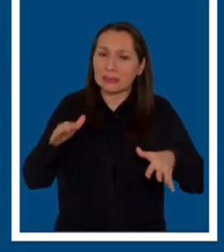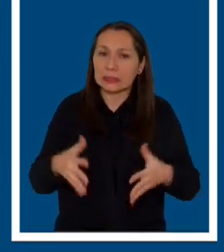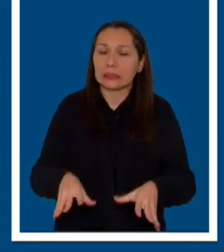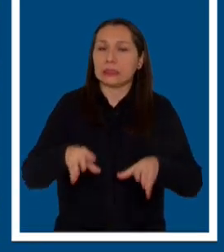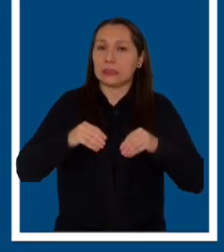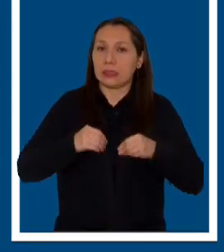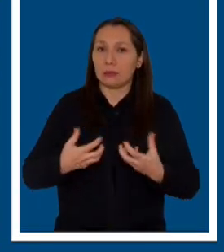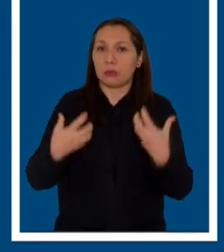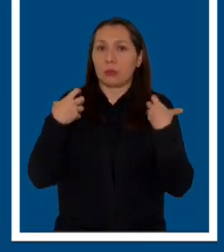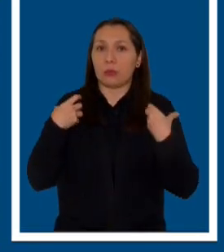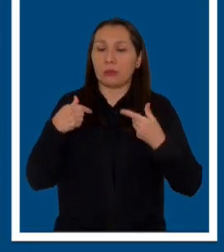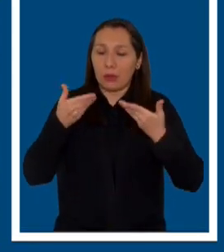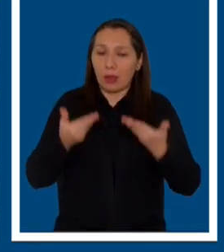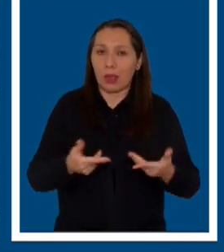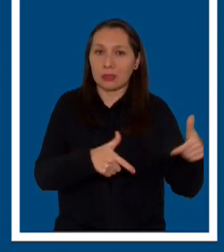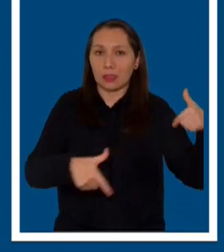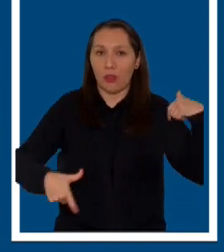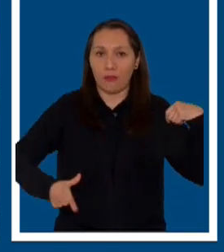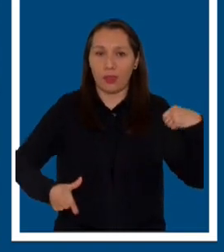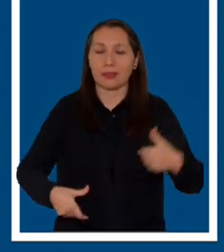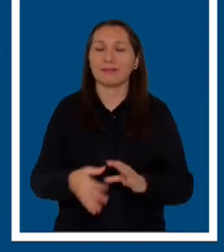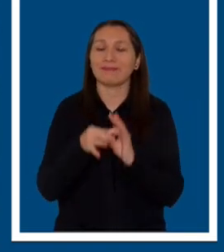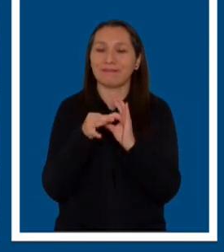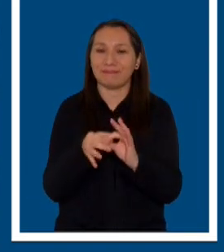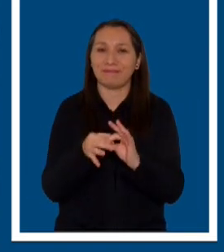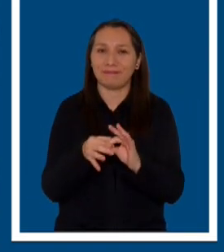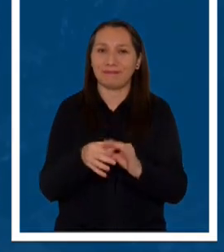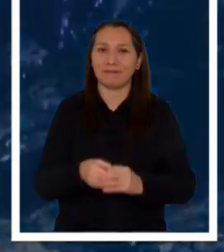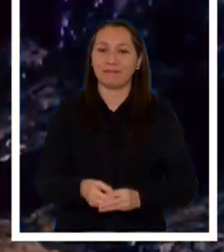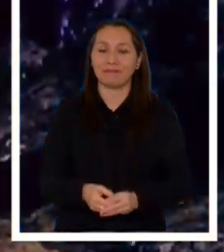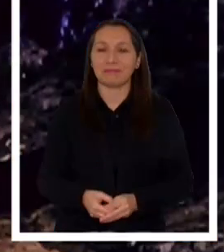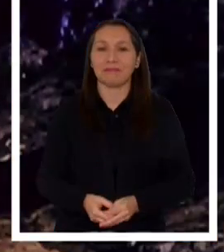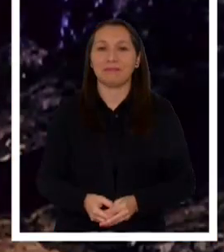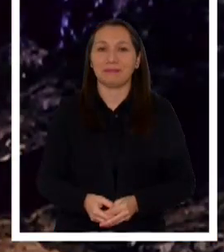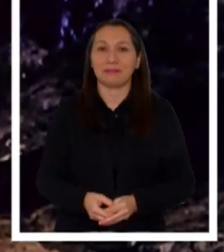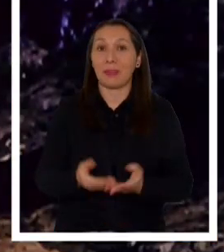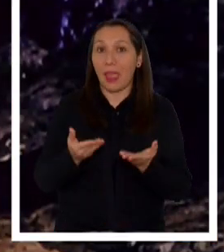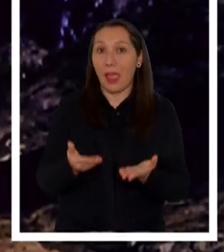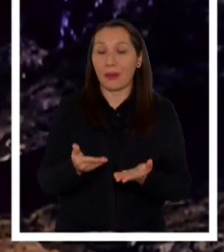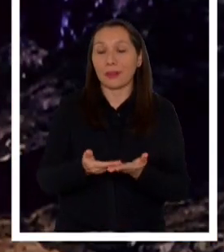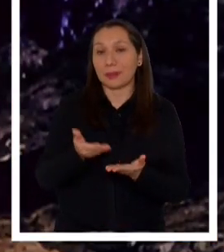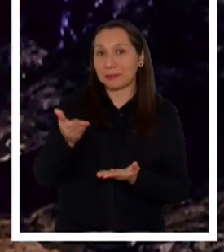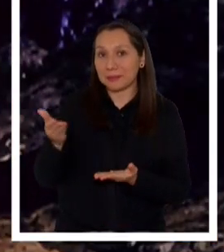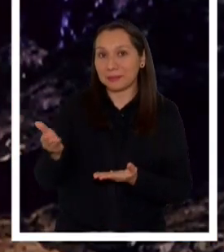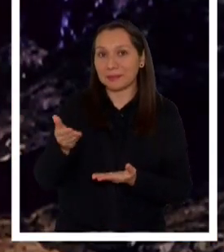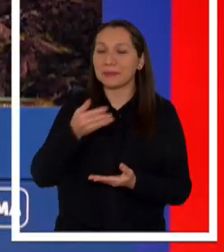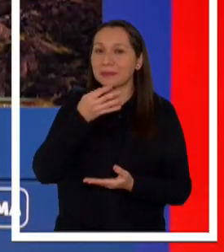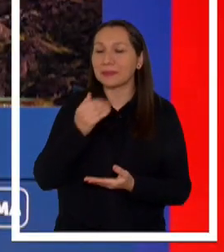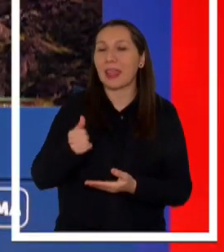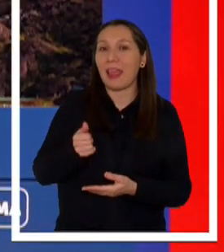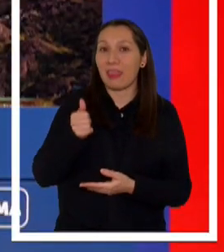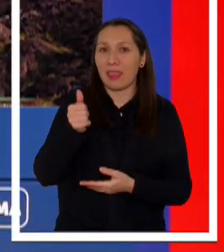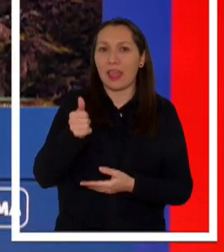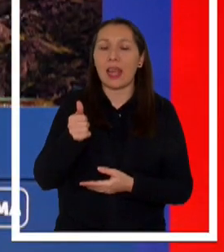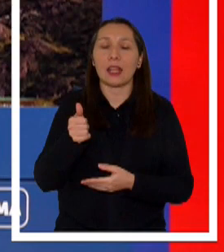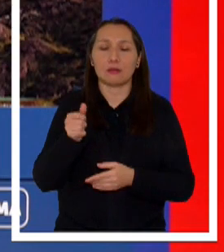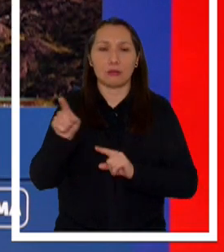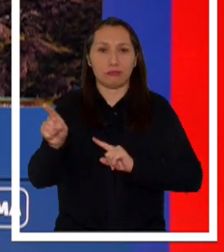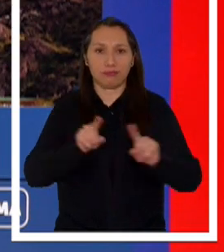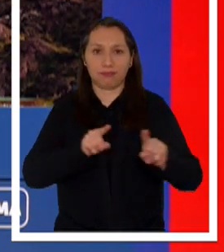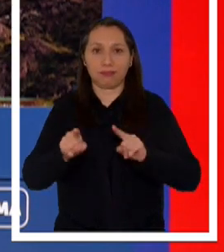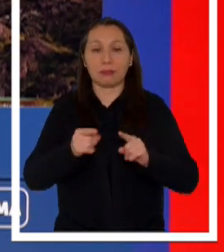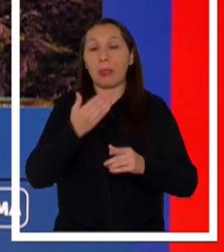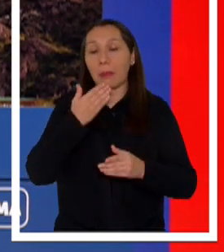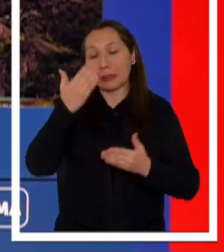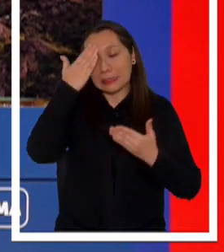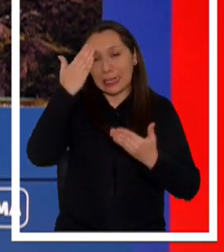toda la responsabilidad que corresponde a este gobierno Gracias y ahora doy el pase a el director ejecutivo y también los